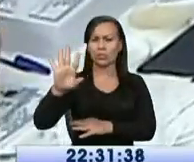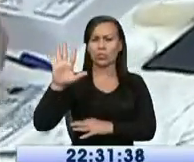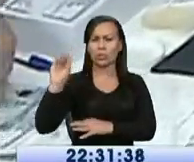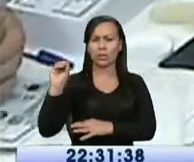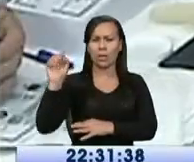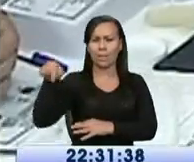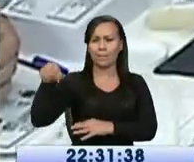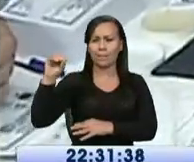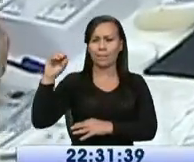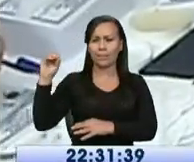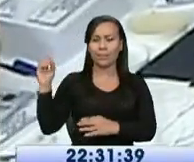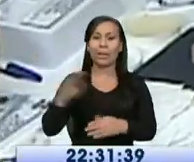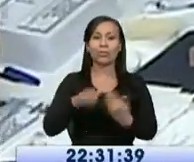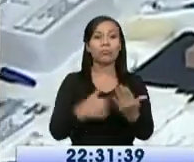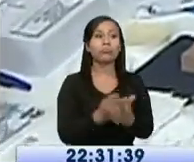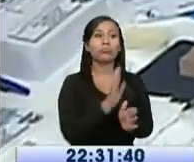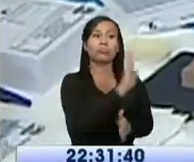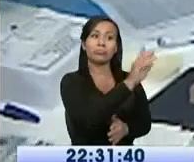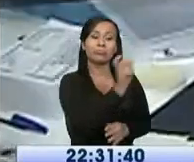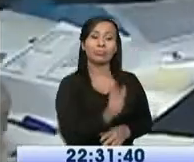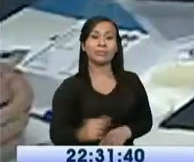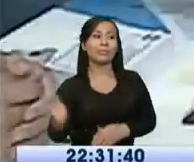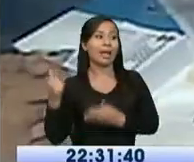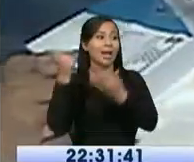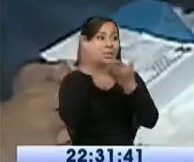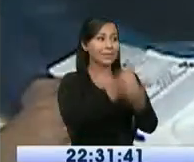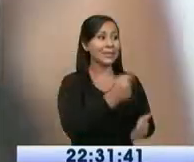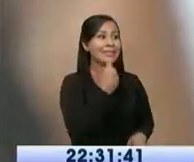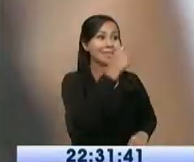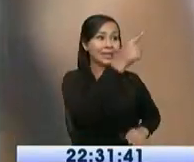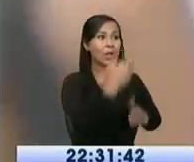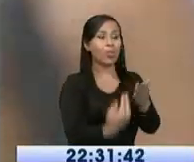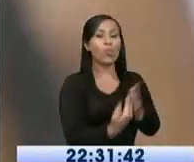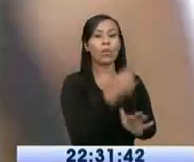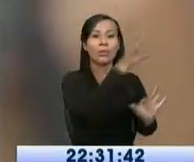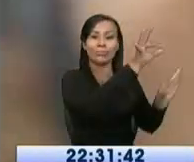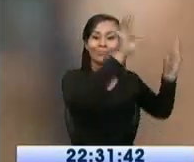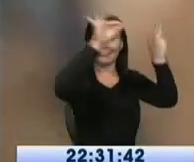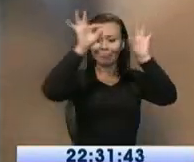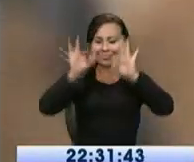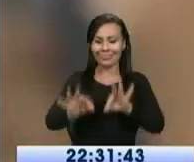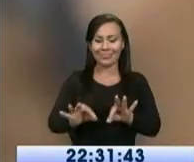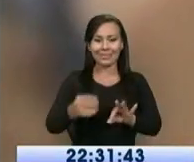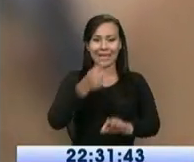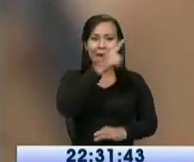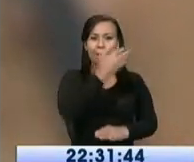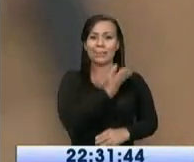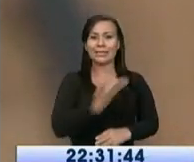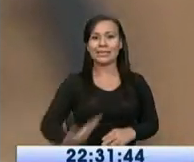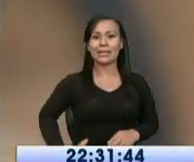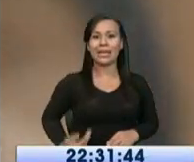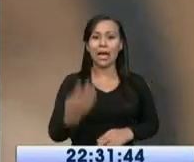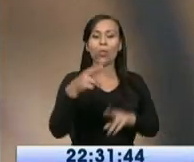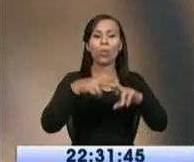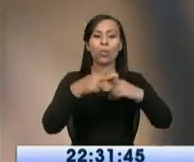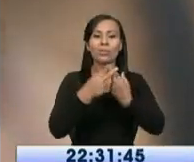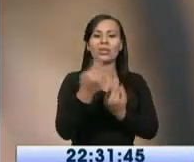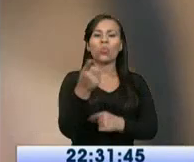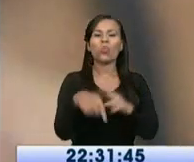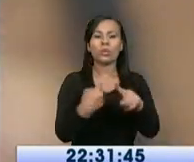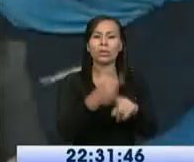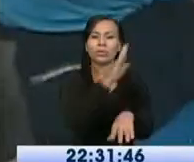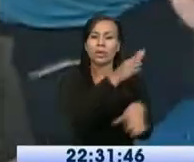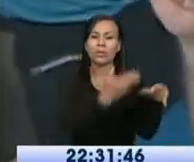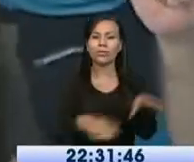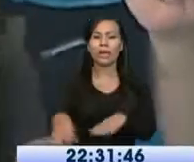2.750.847 sufragios a su favor. Lo que indica que ya él tomará posesión el próximo 14 de enero de 2016 junto a su